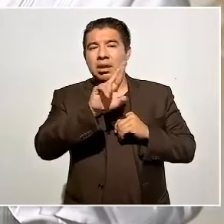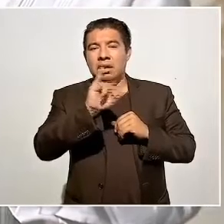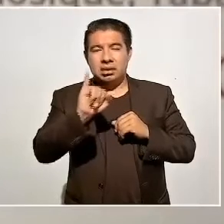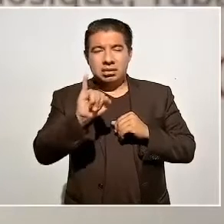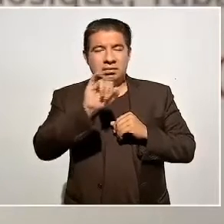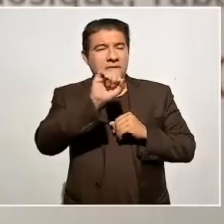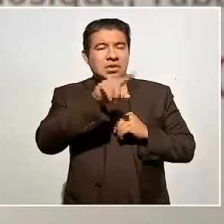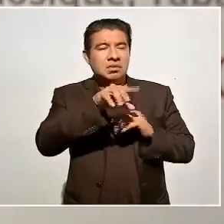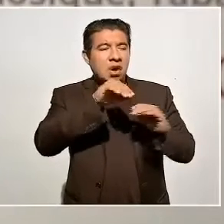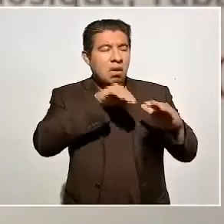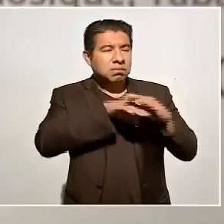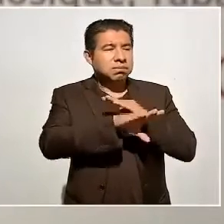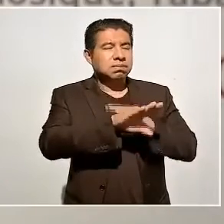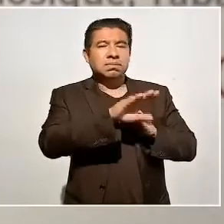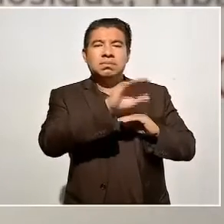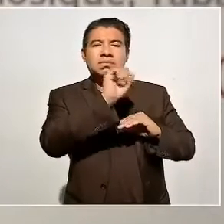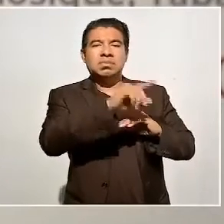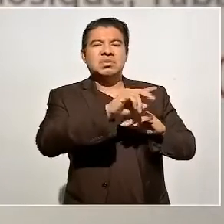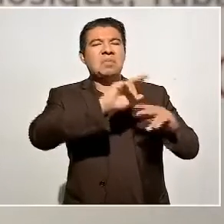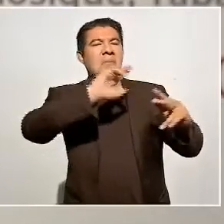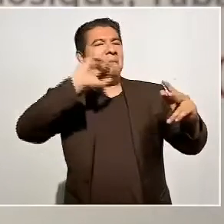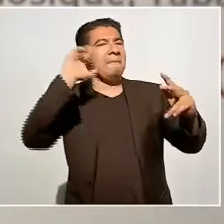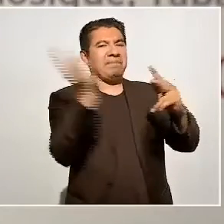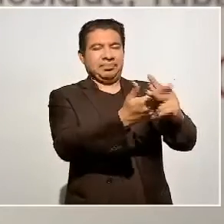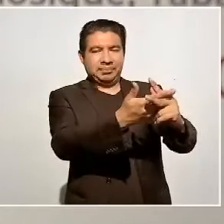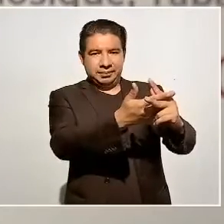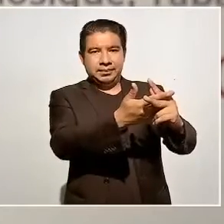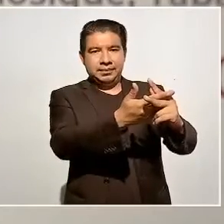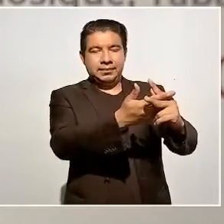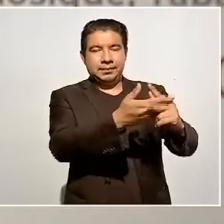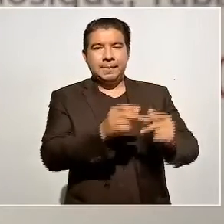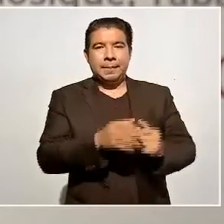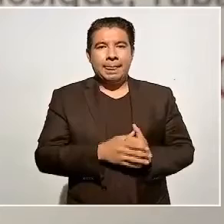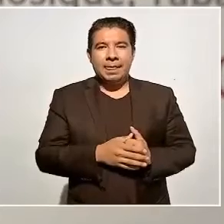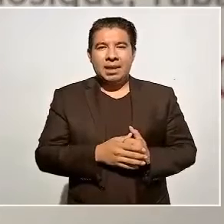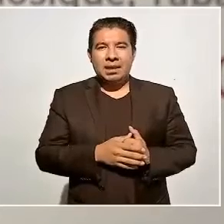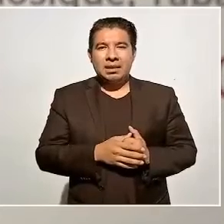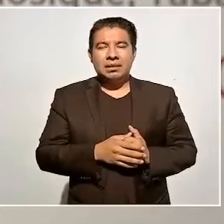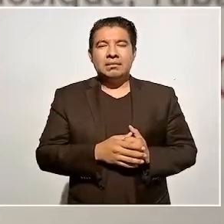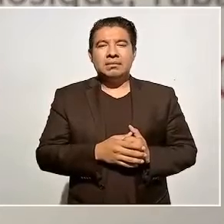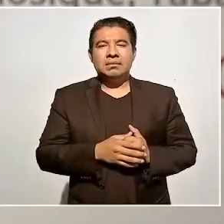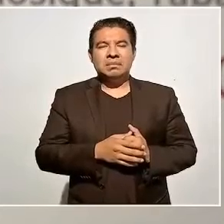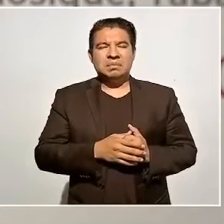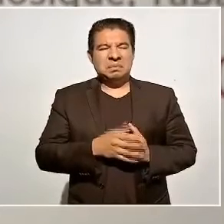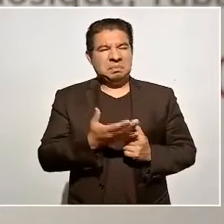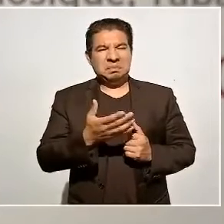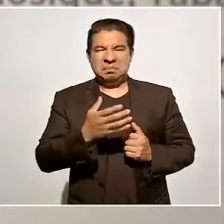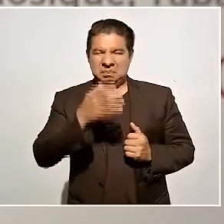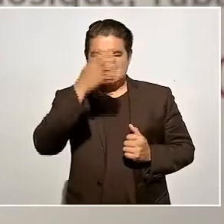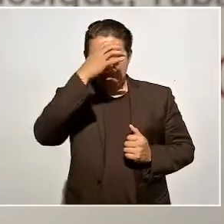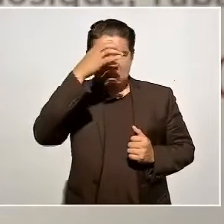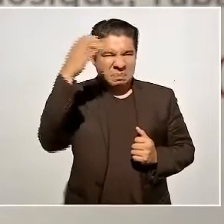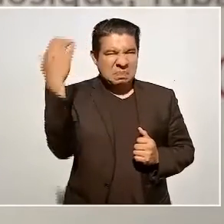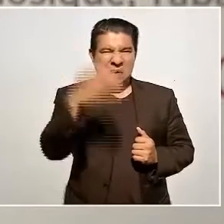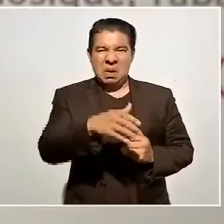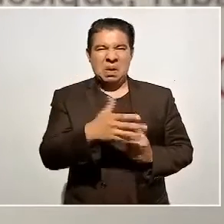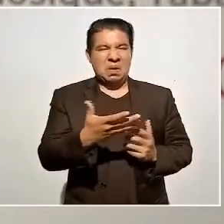y ahí los asesinan de manera cobarde,